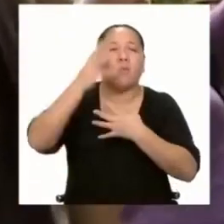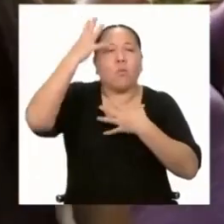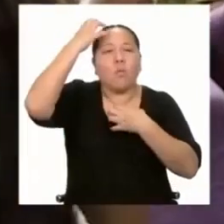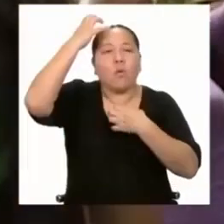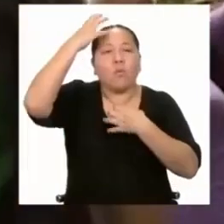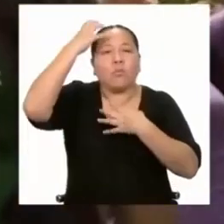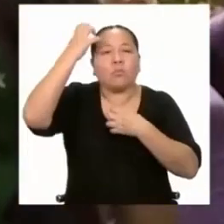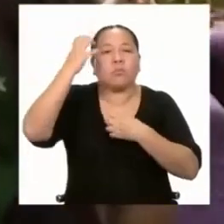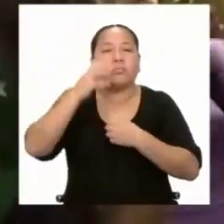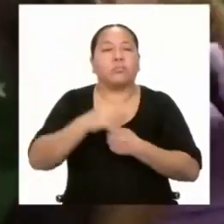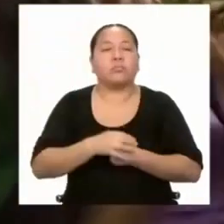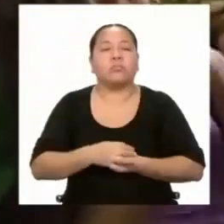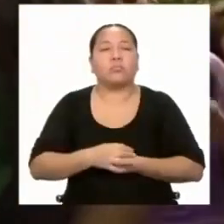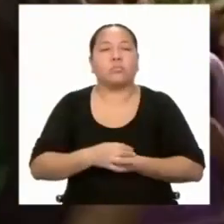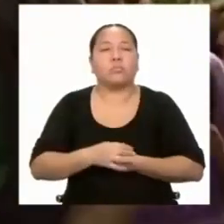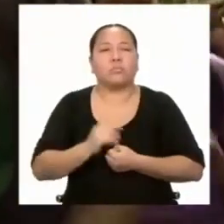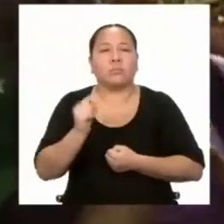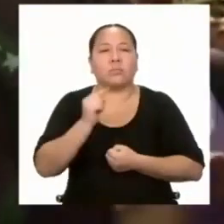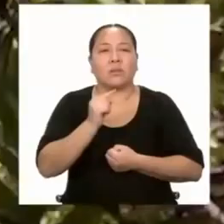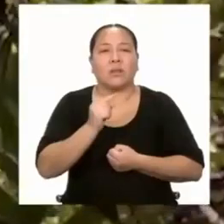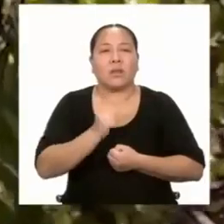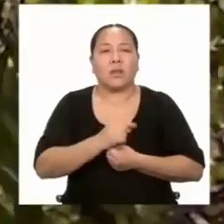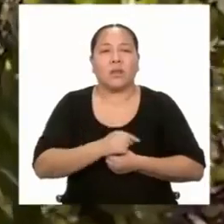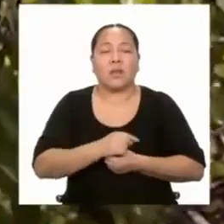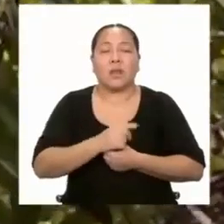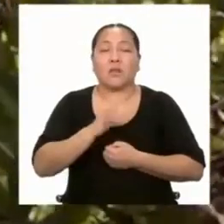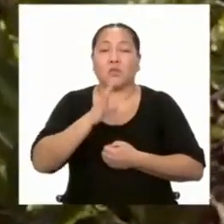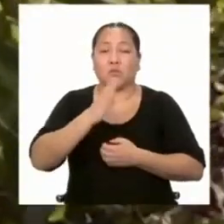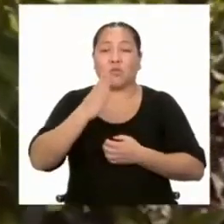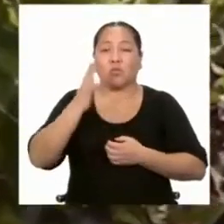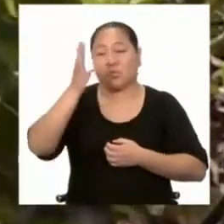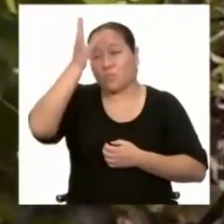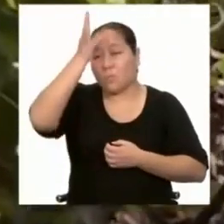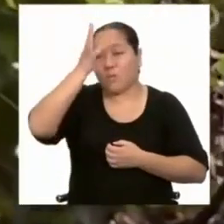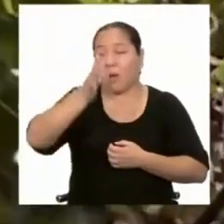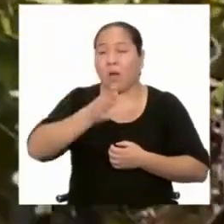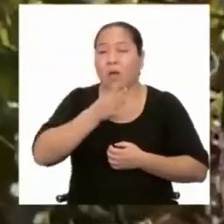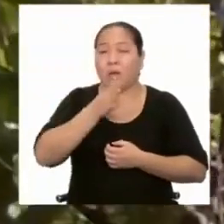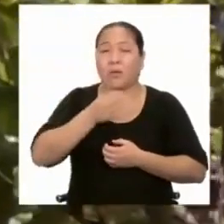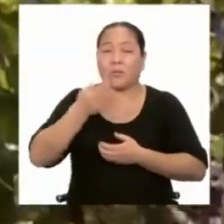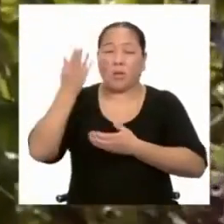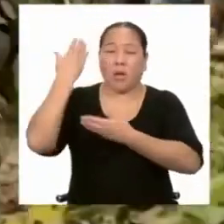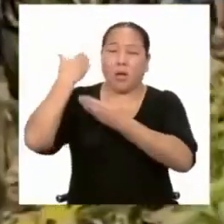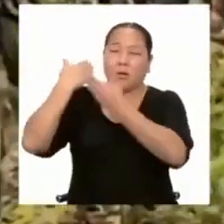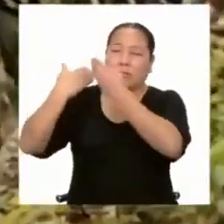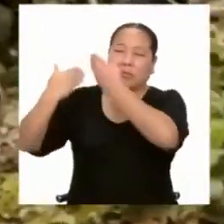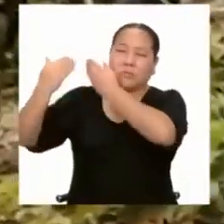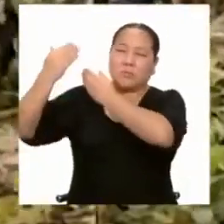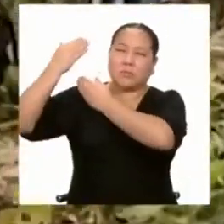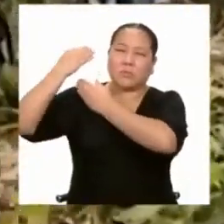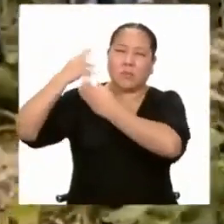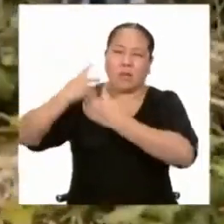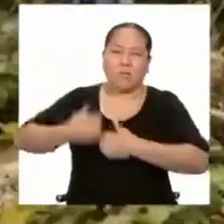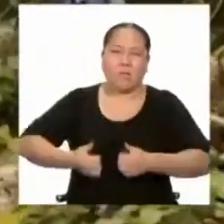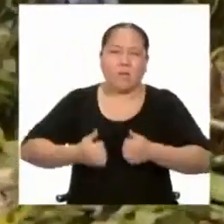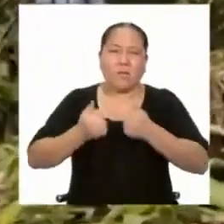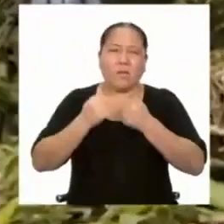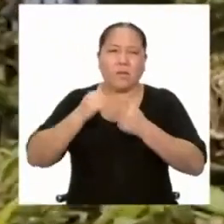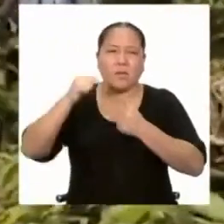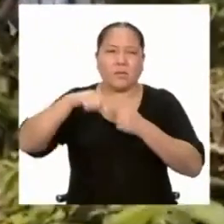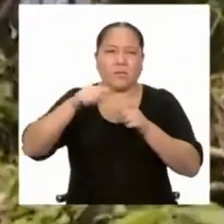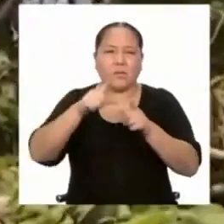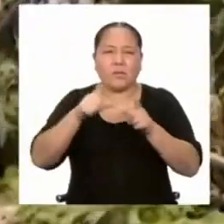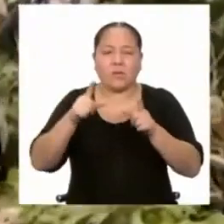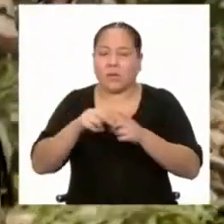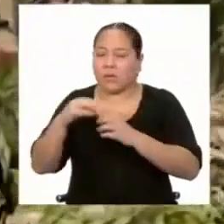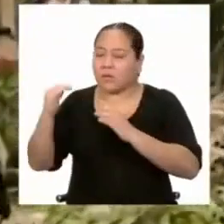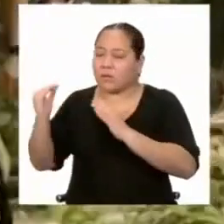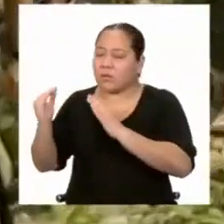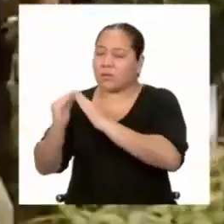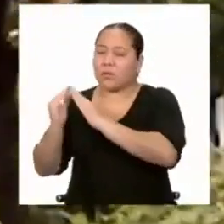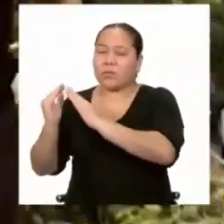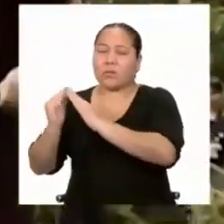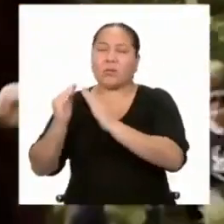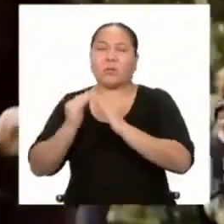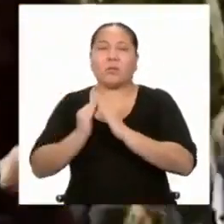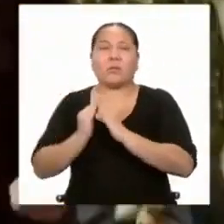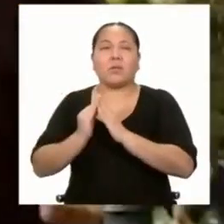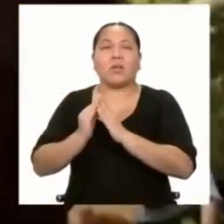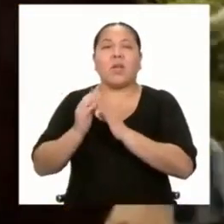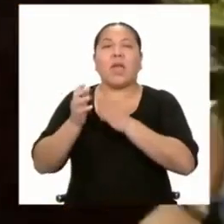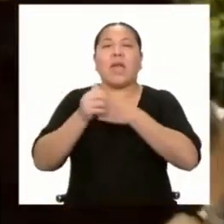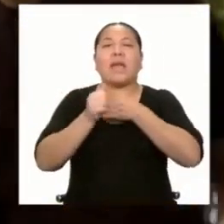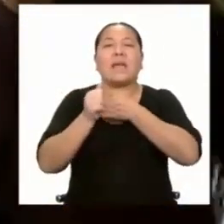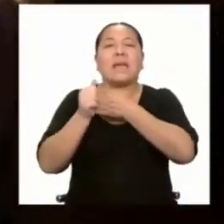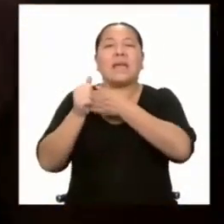Guarín, cuyos antepasados han vivido en esta región por centenas de años, trabaja en el albergue como guía